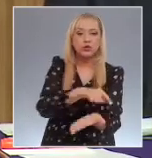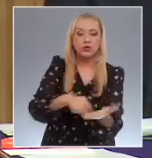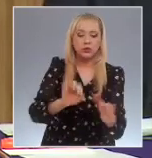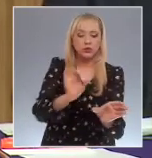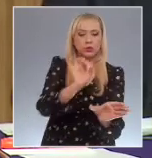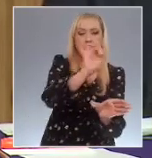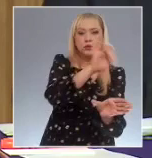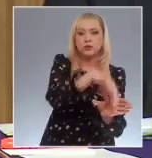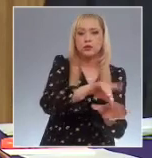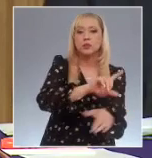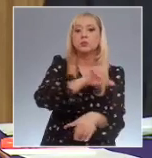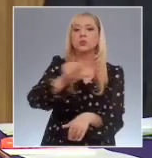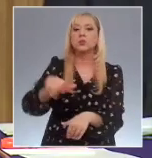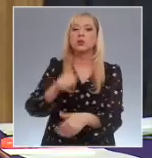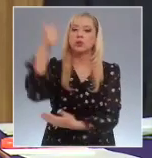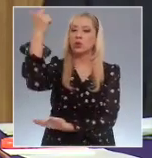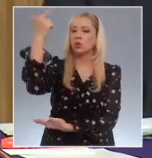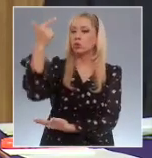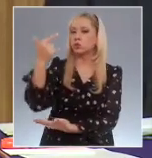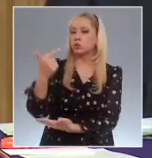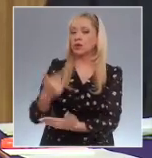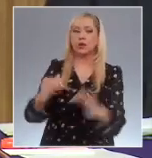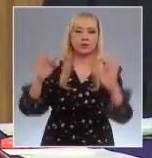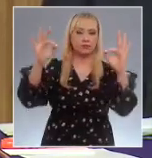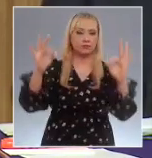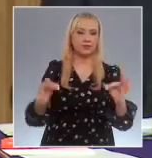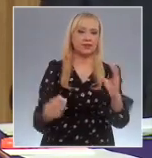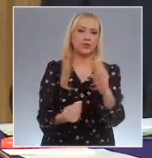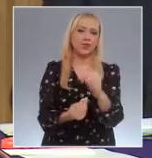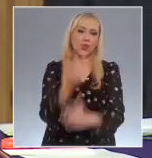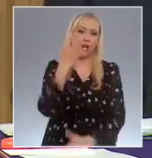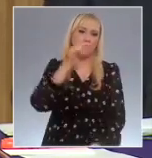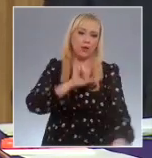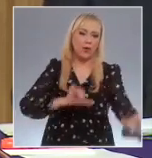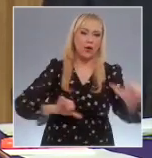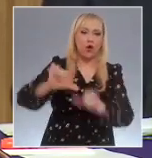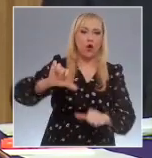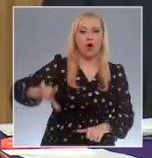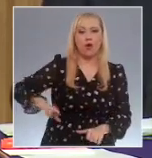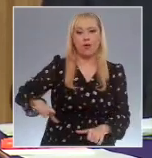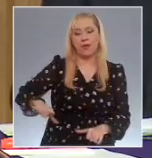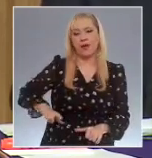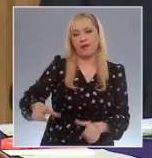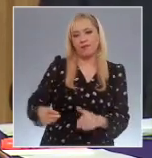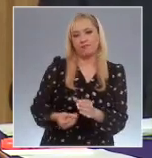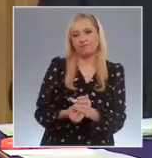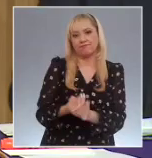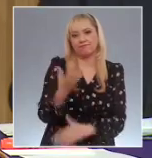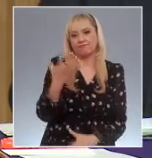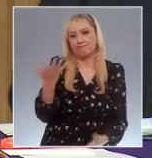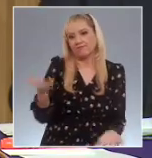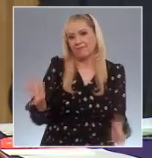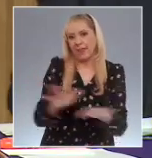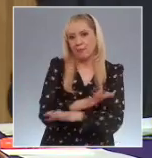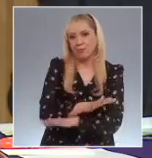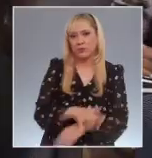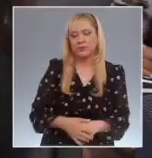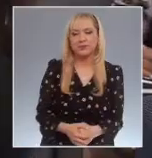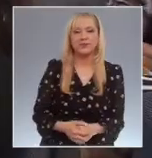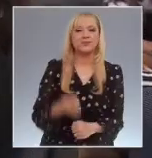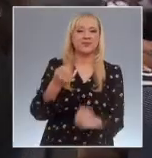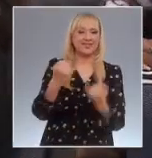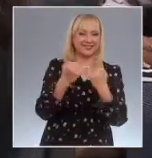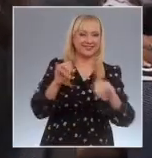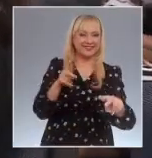al siguiente periodo de nuestra vida democrática. Al inaugurar la Feria Internacional del Libro del Tribunal Electoral, hizo